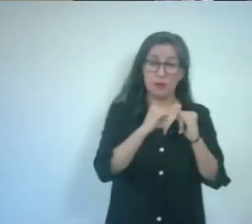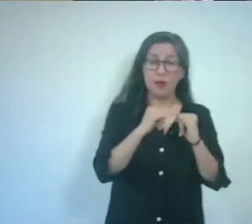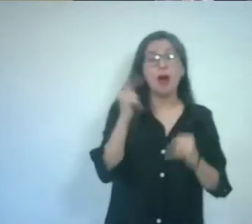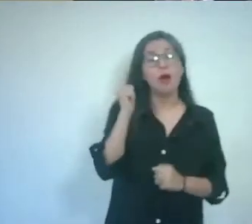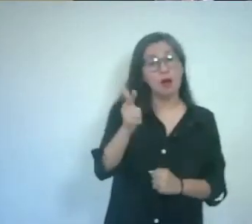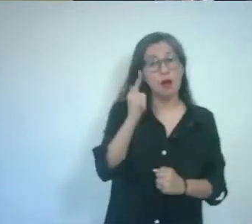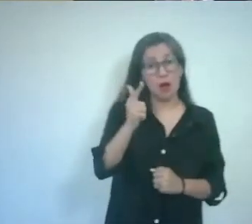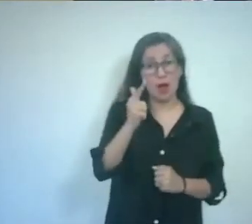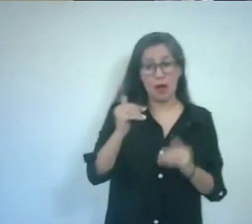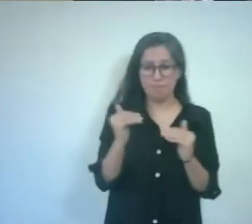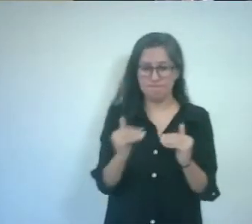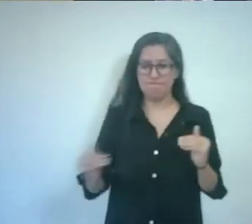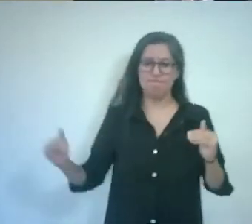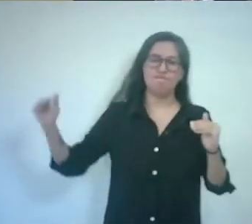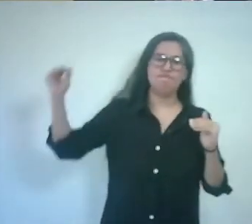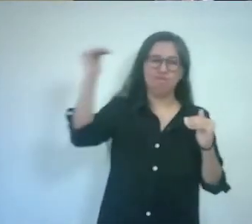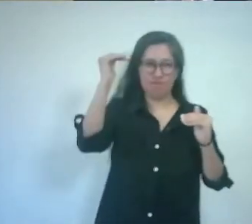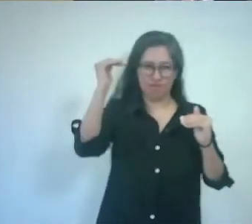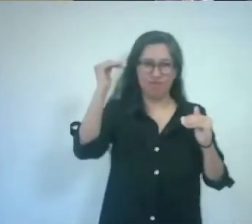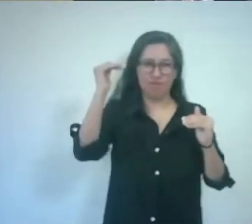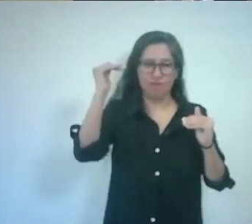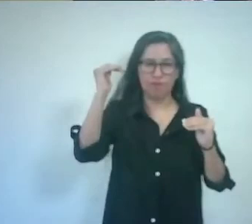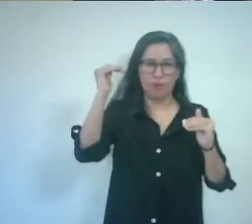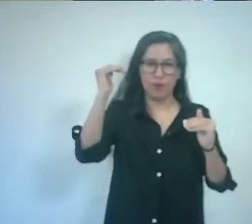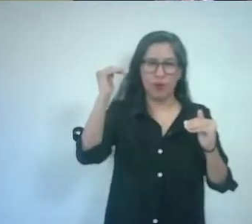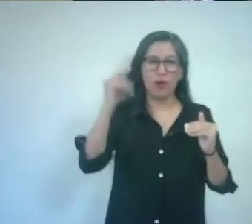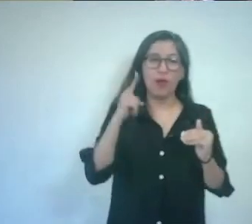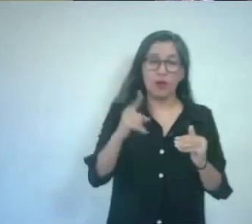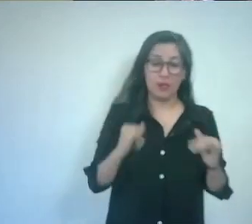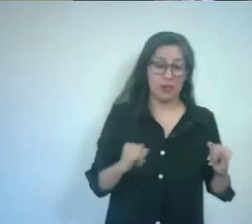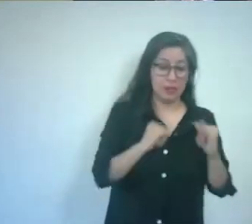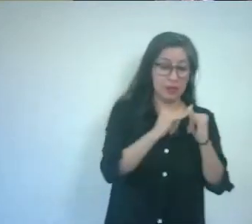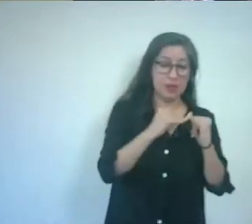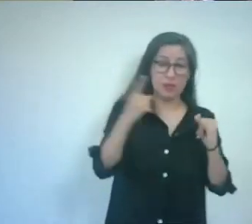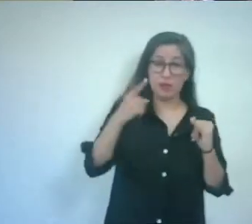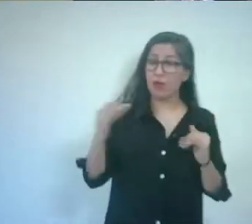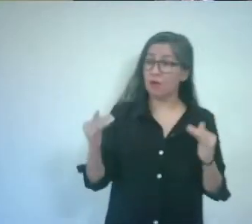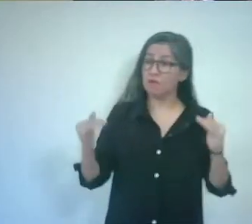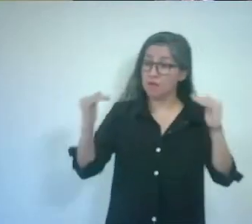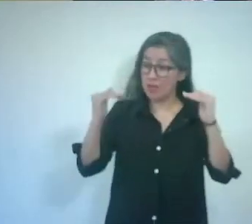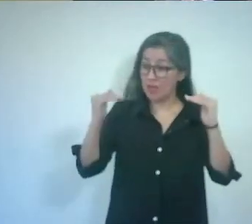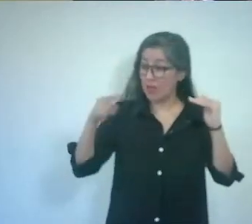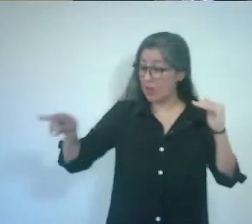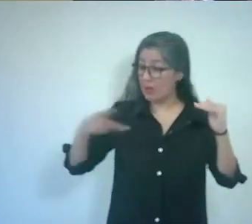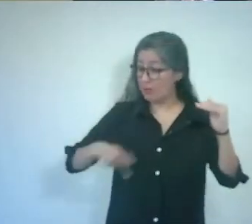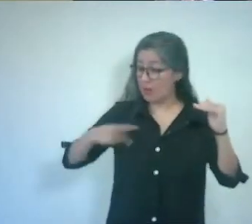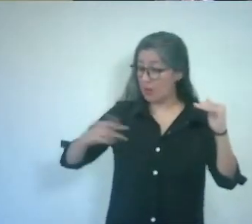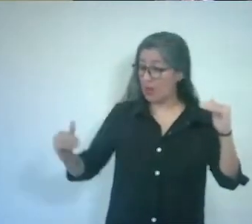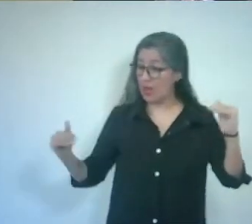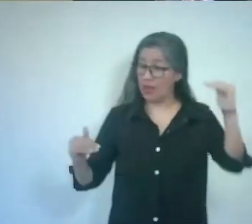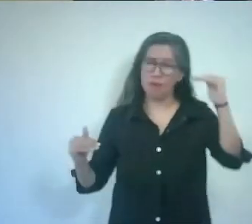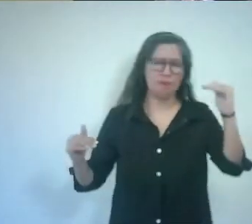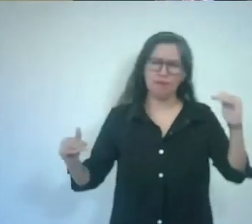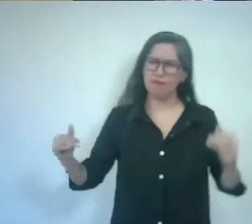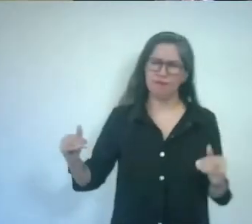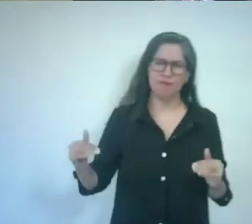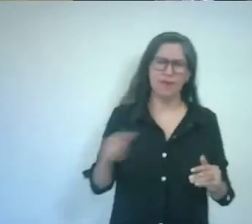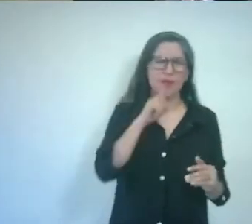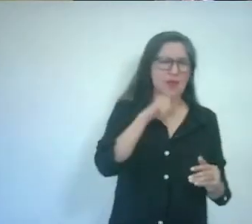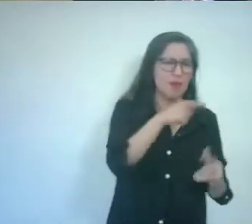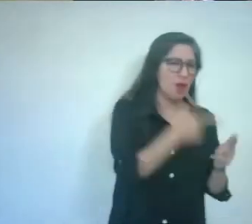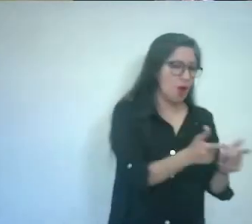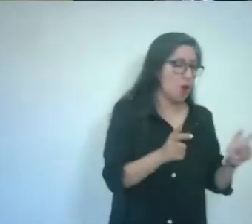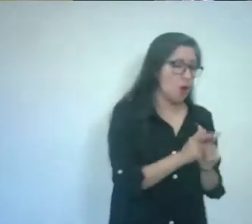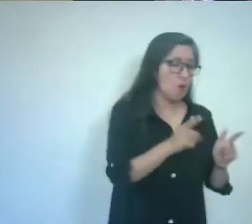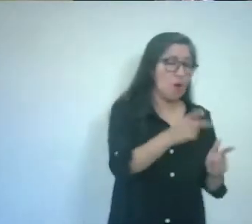esperamos estar a la altura. Las instituciones son más grandes que las personas. Las instituciones, incluso los partidos políticos, son más